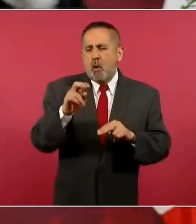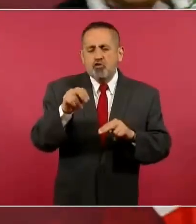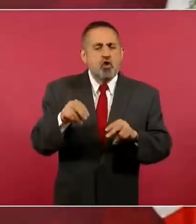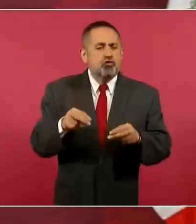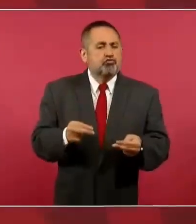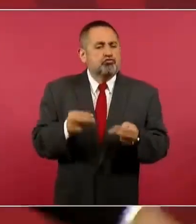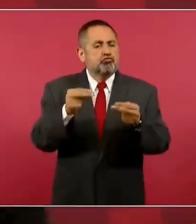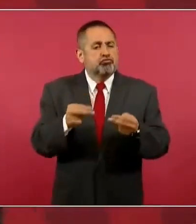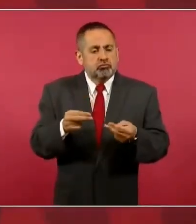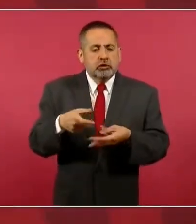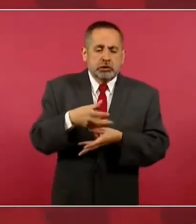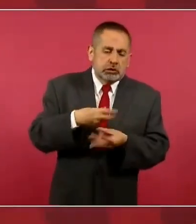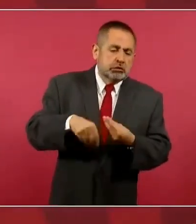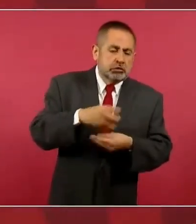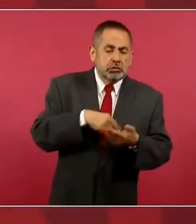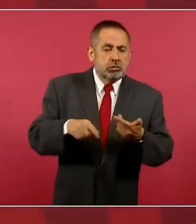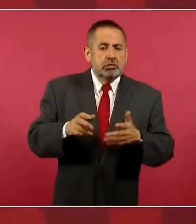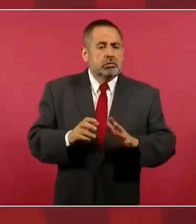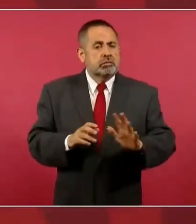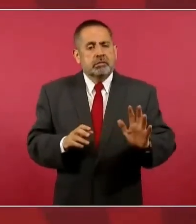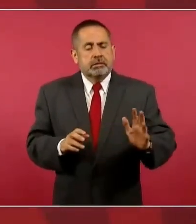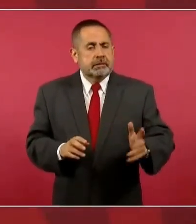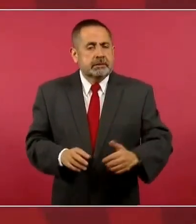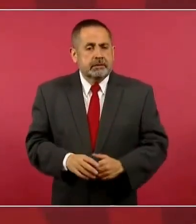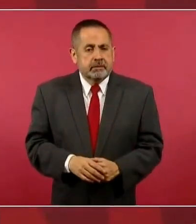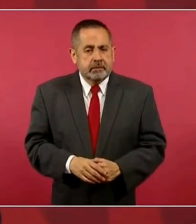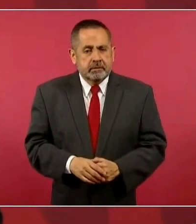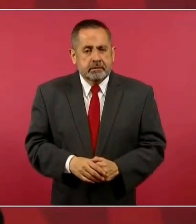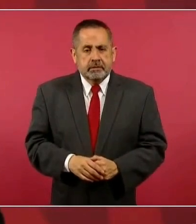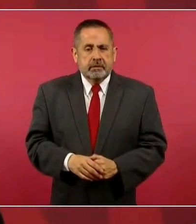ya nos generaría